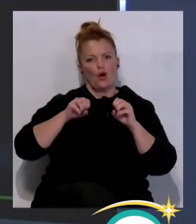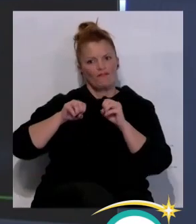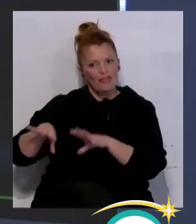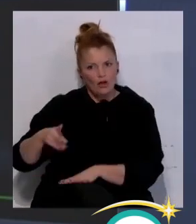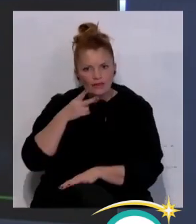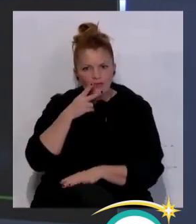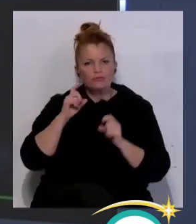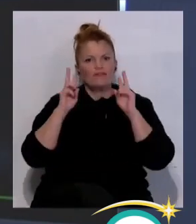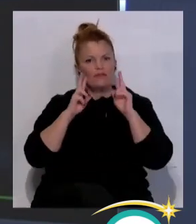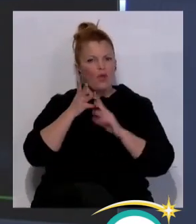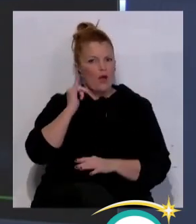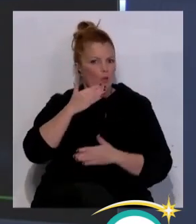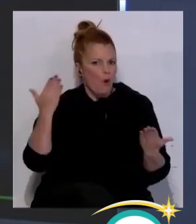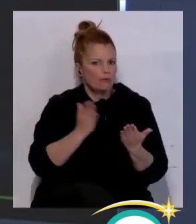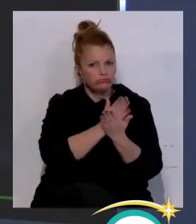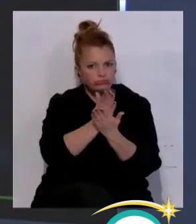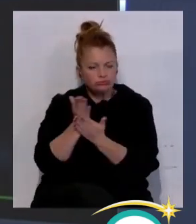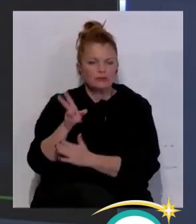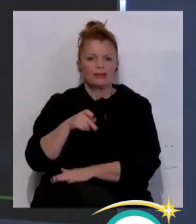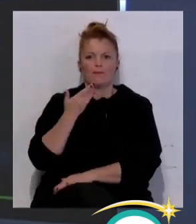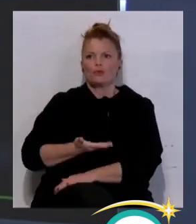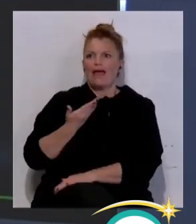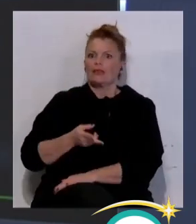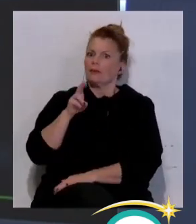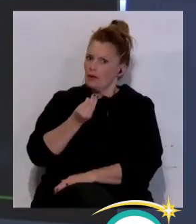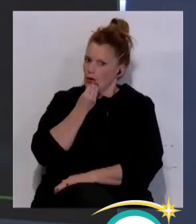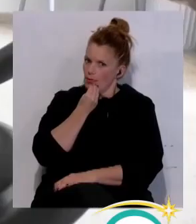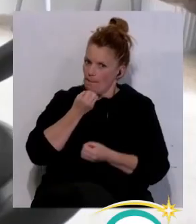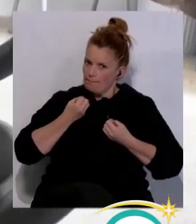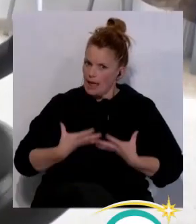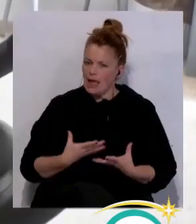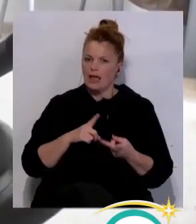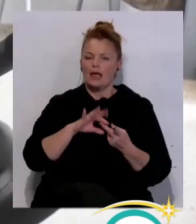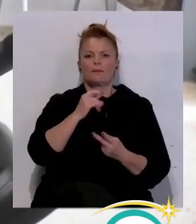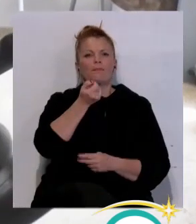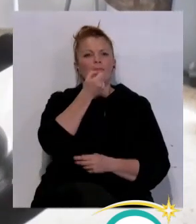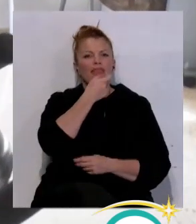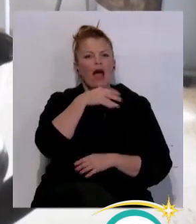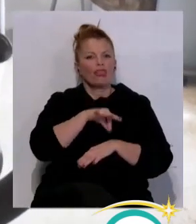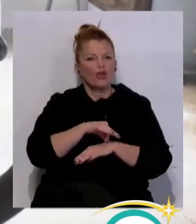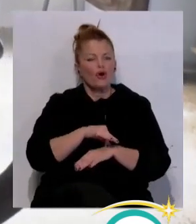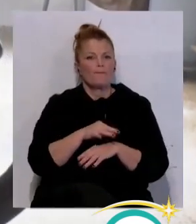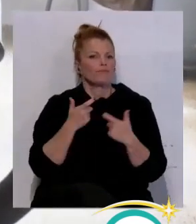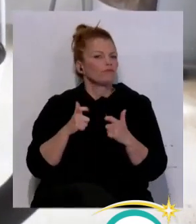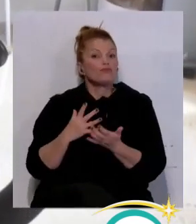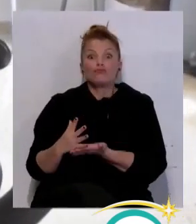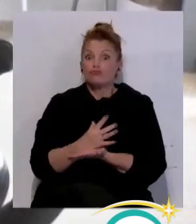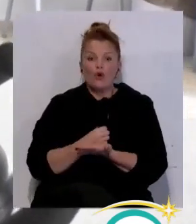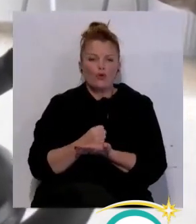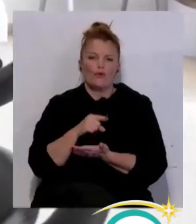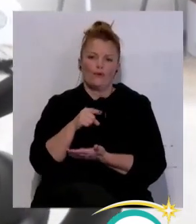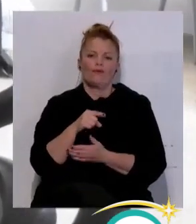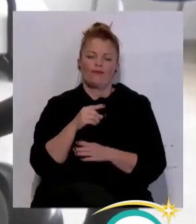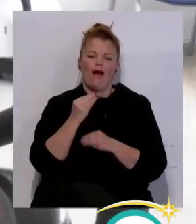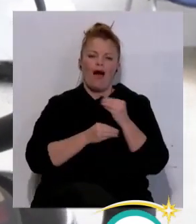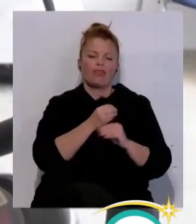control de los factores de riesgo, de la importancia de la alimentación, de la medicación. todo eso lo abordamos